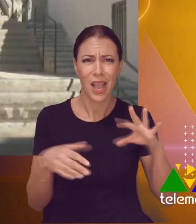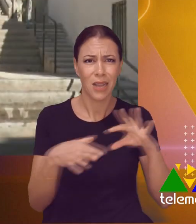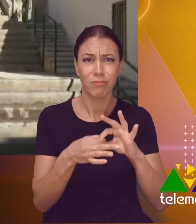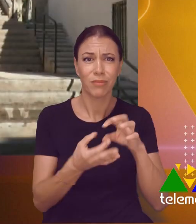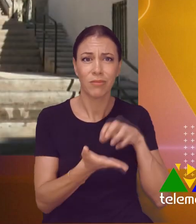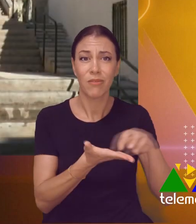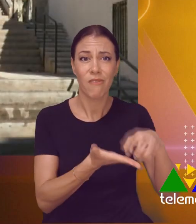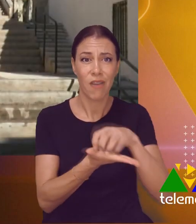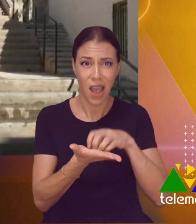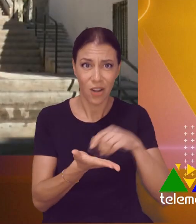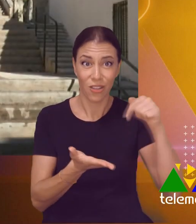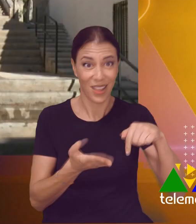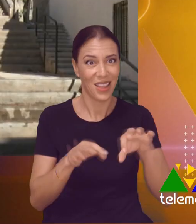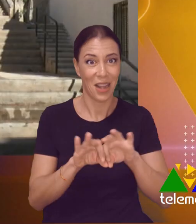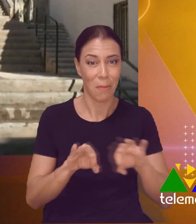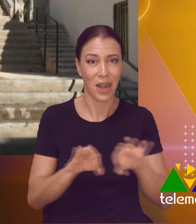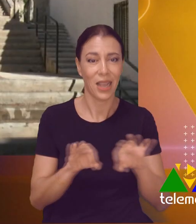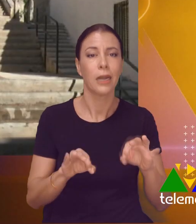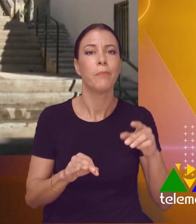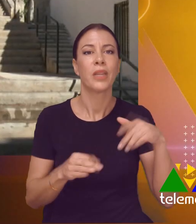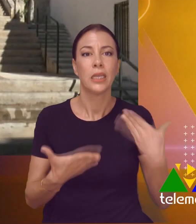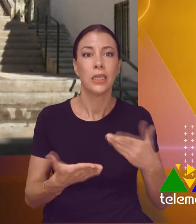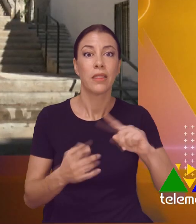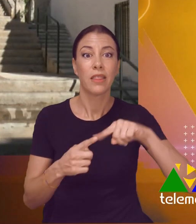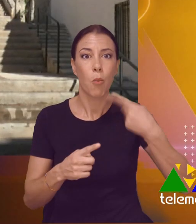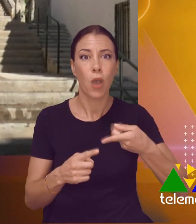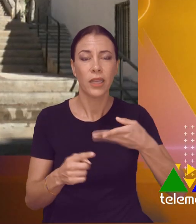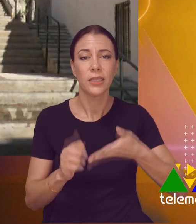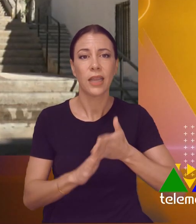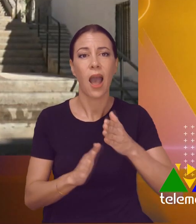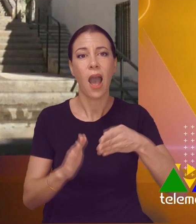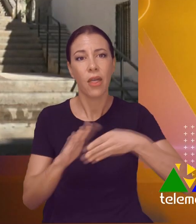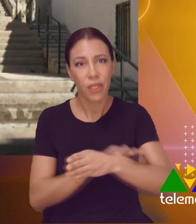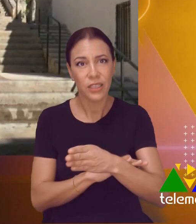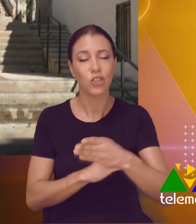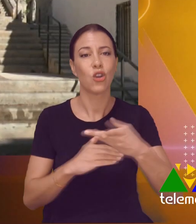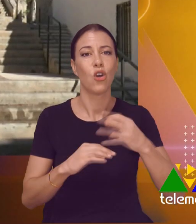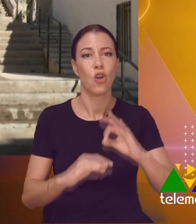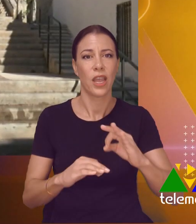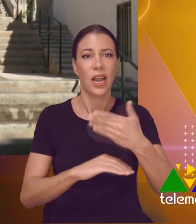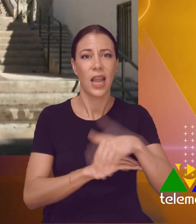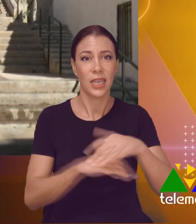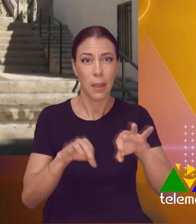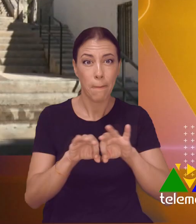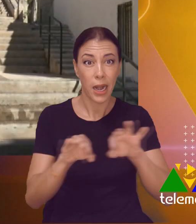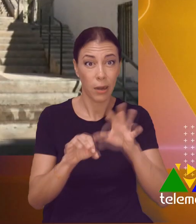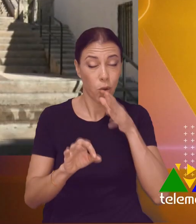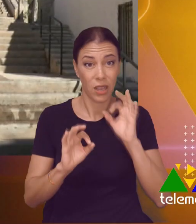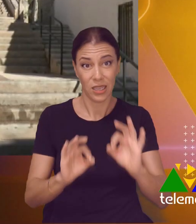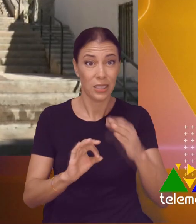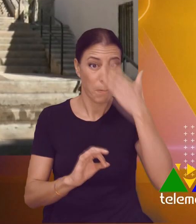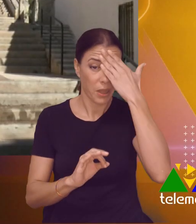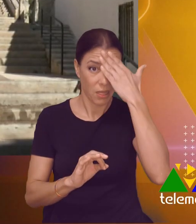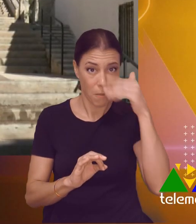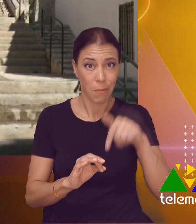de barrio, muy típica de la Esparraguera, y daba acceso a la calle Portuguesa, que era una de las calles principales, junto con la calle Esparraguera. La